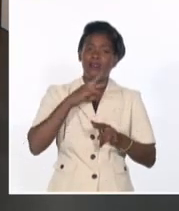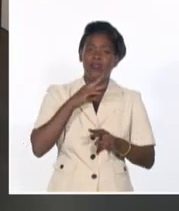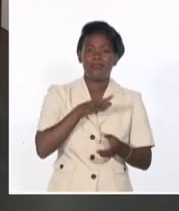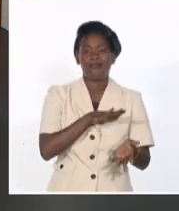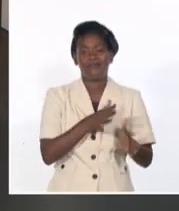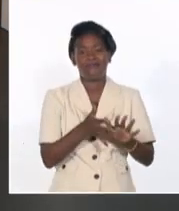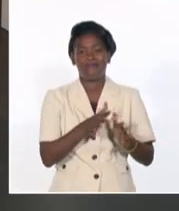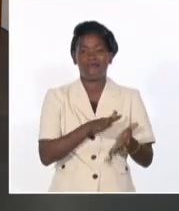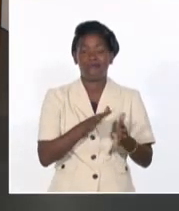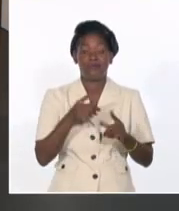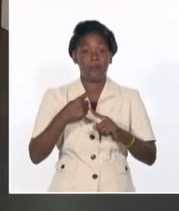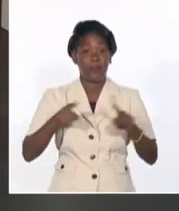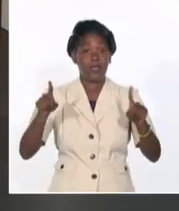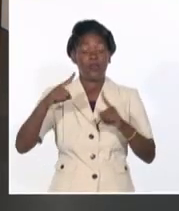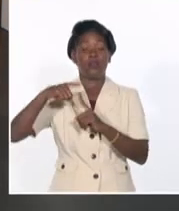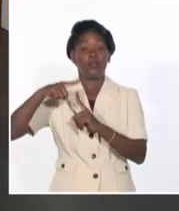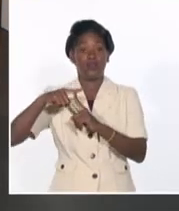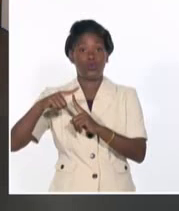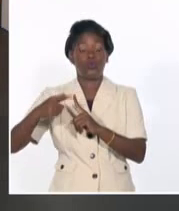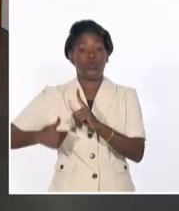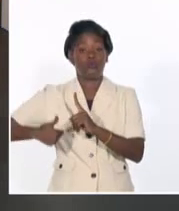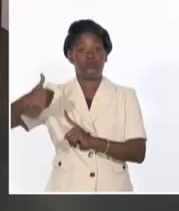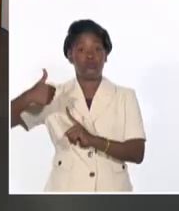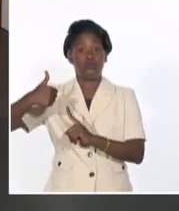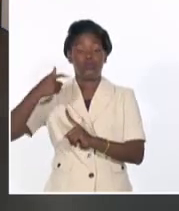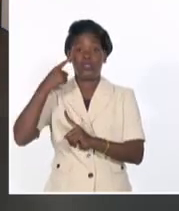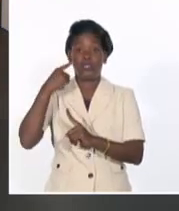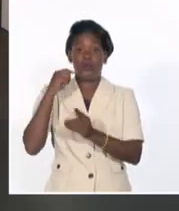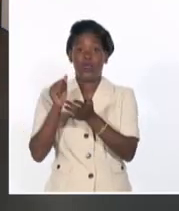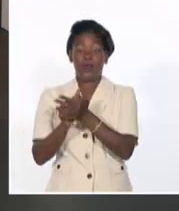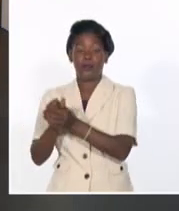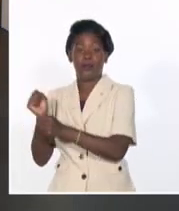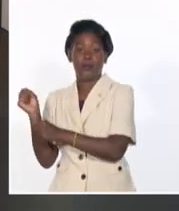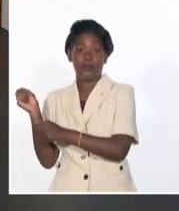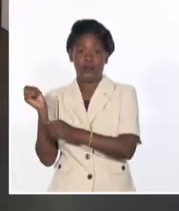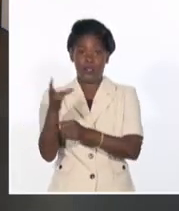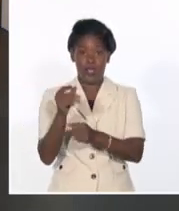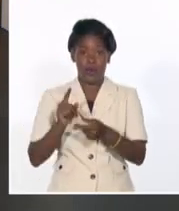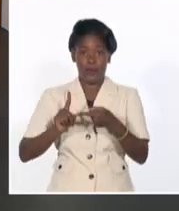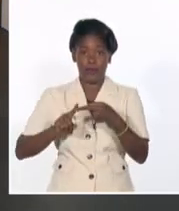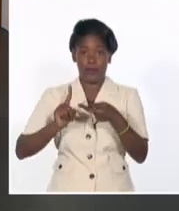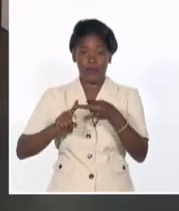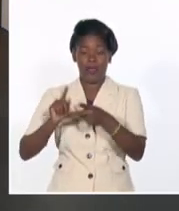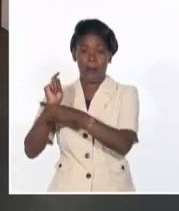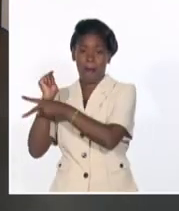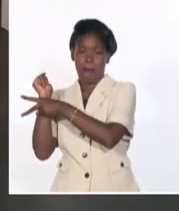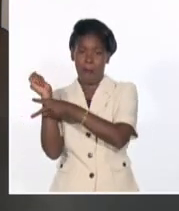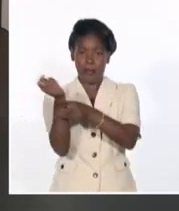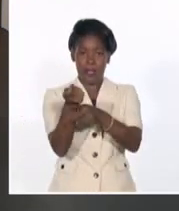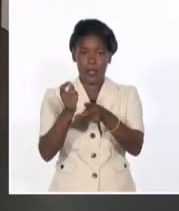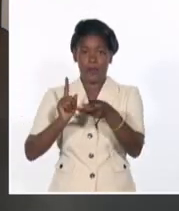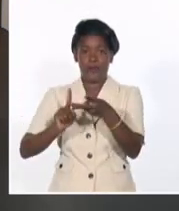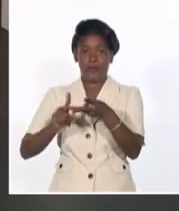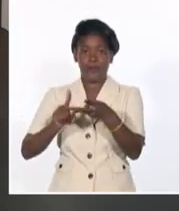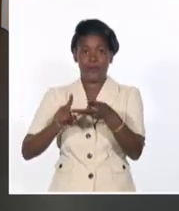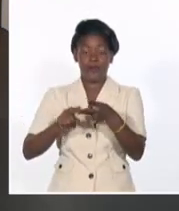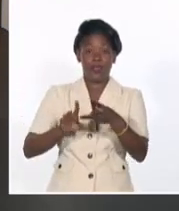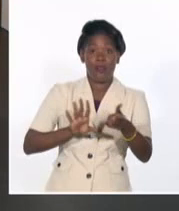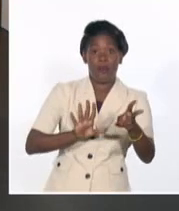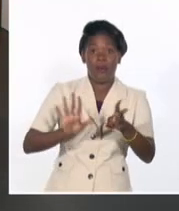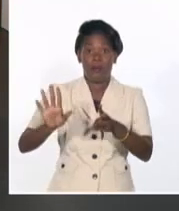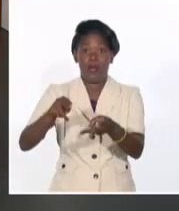estas estadísticas, tanto en el balance del picheo, el bateo y la defensa, Las Tunas está dominando a los azules de la